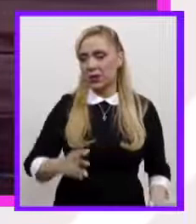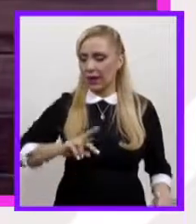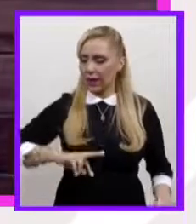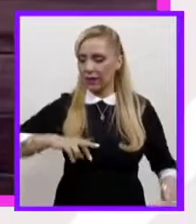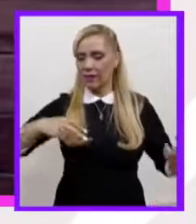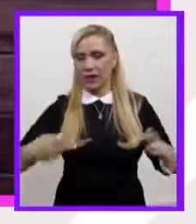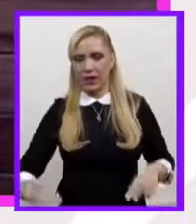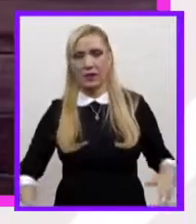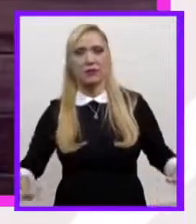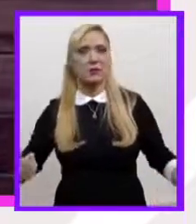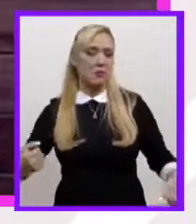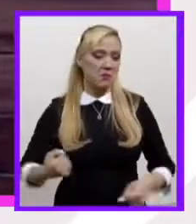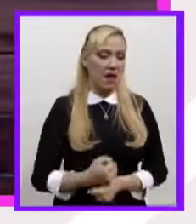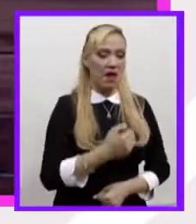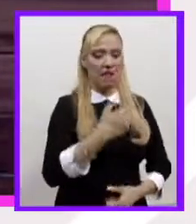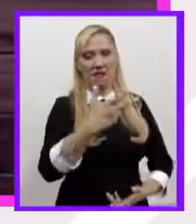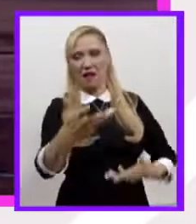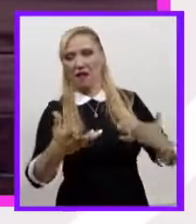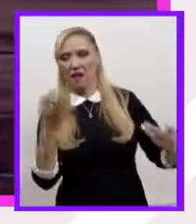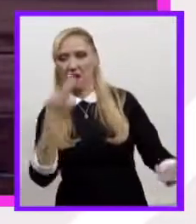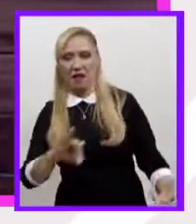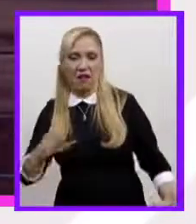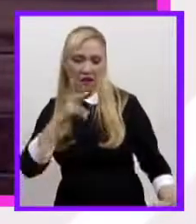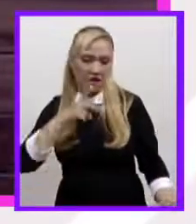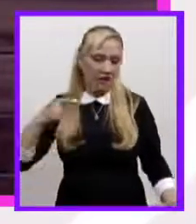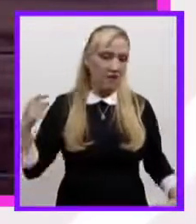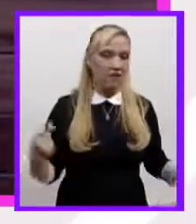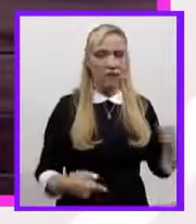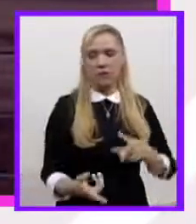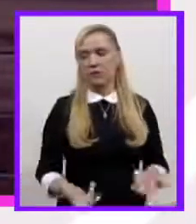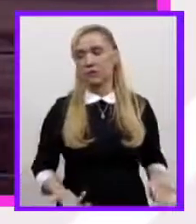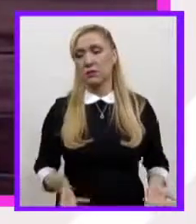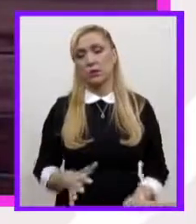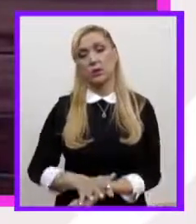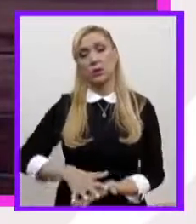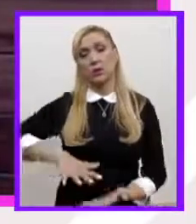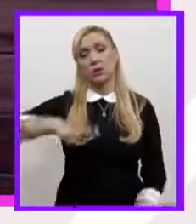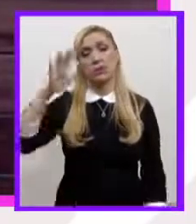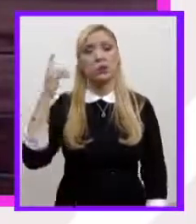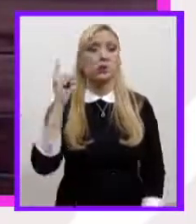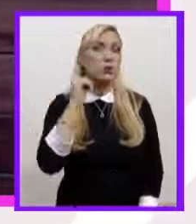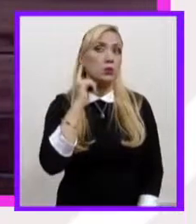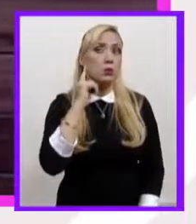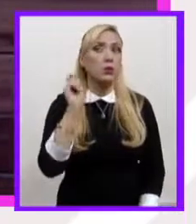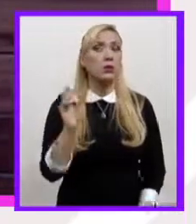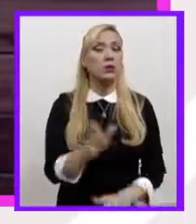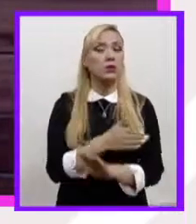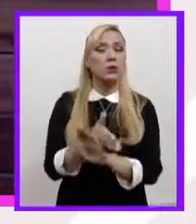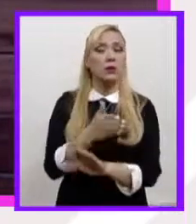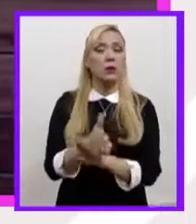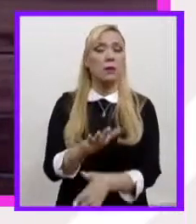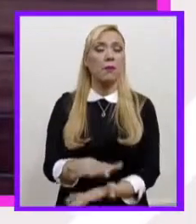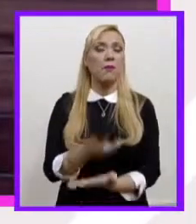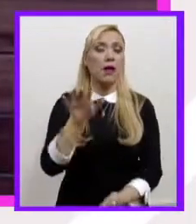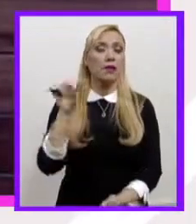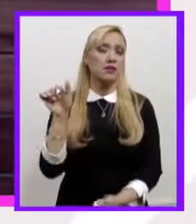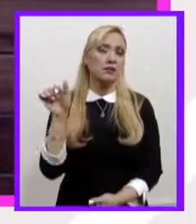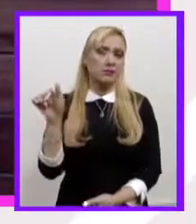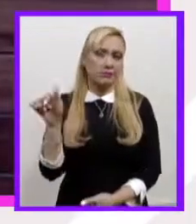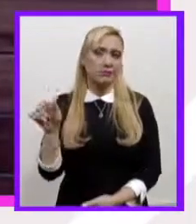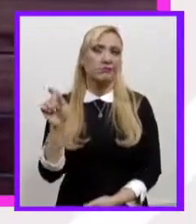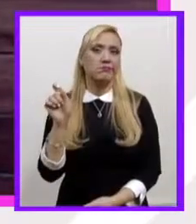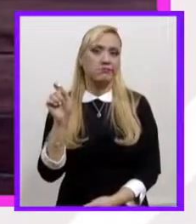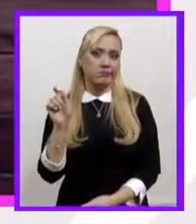violencia. Y como sabemos por experiencia, desafortunadamente, las mayores macrovictimizaciones se han cometido por el poder